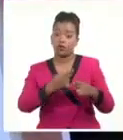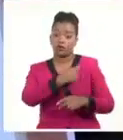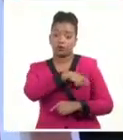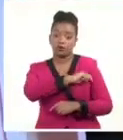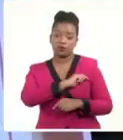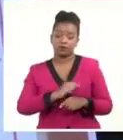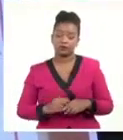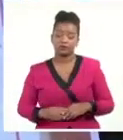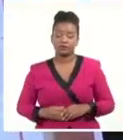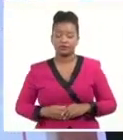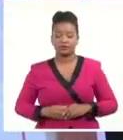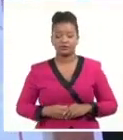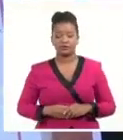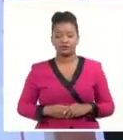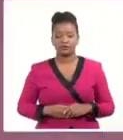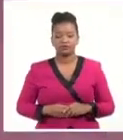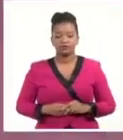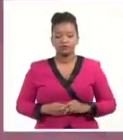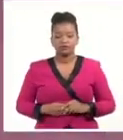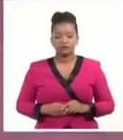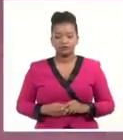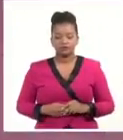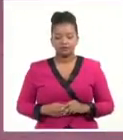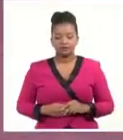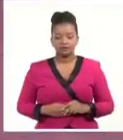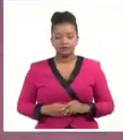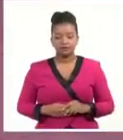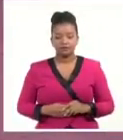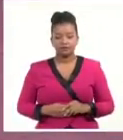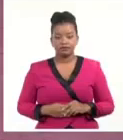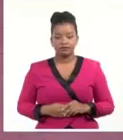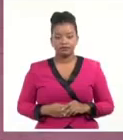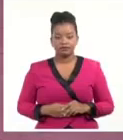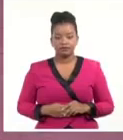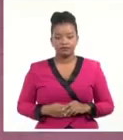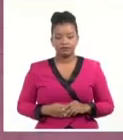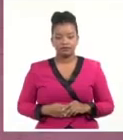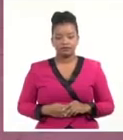Desde Cienfuegos, Ismari Barcia, Sistema Informativo de la Televisión Cubana.